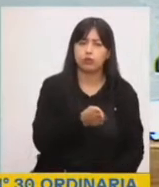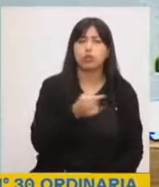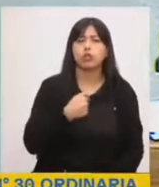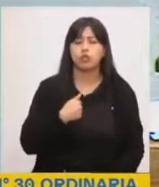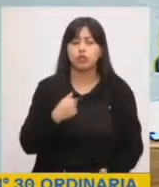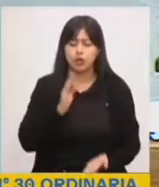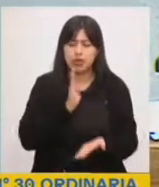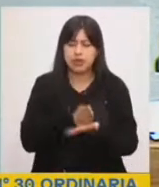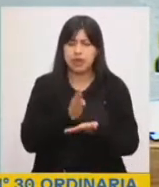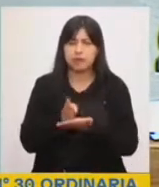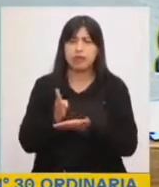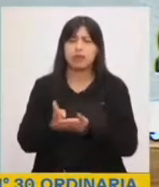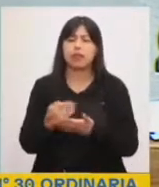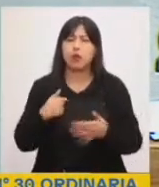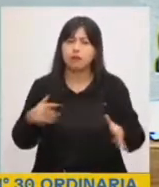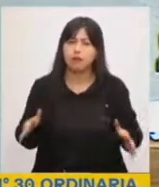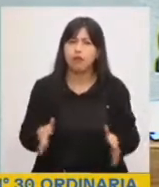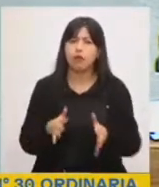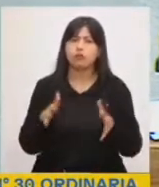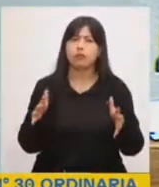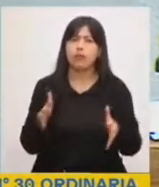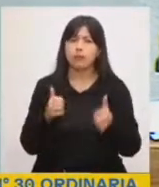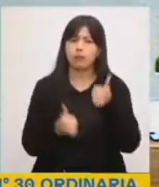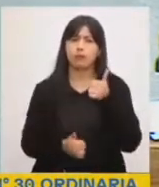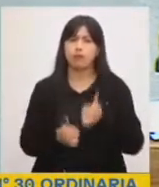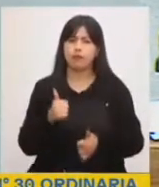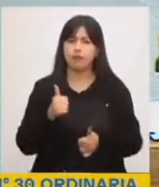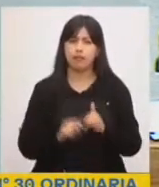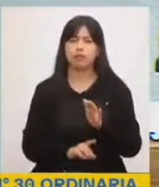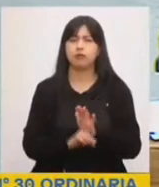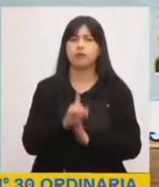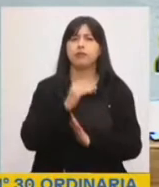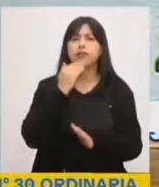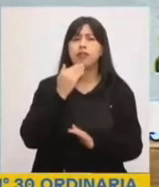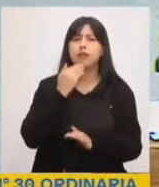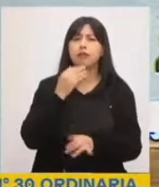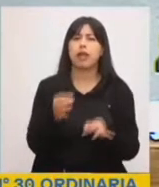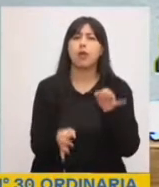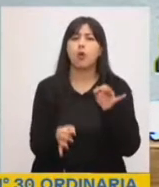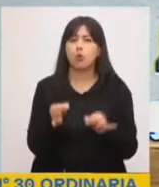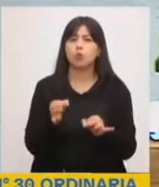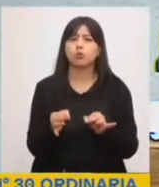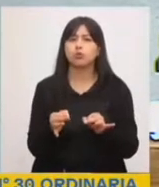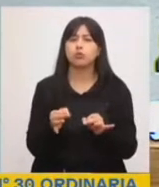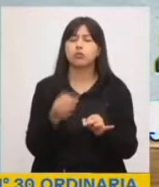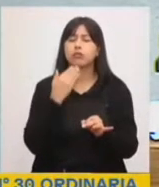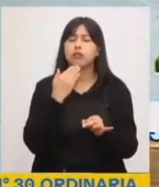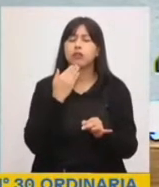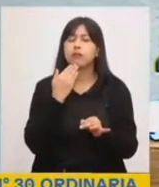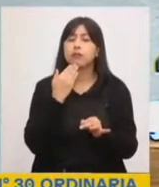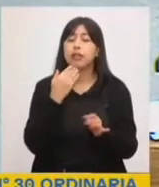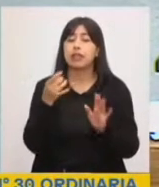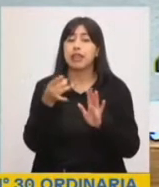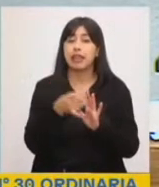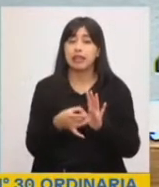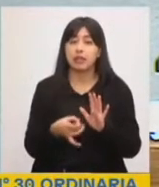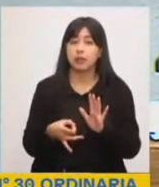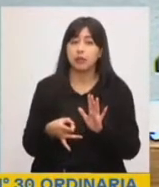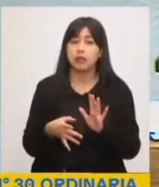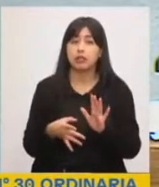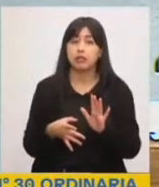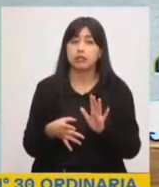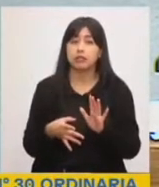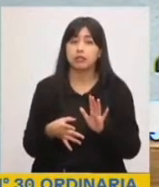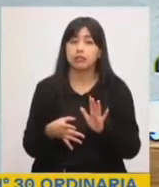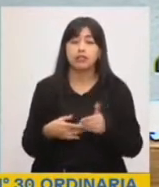en mi perfeccionamiento profesional, velar por el imperio de la justicia y combatir la delincuencia hasta rendir